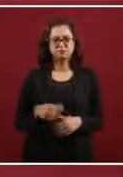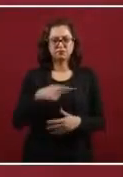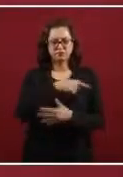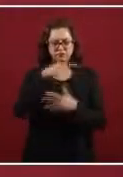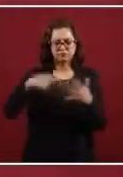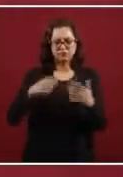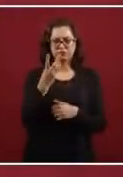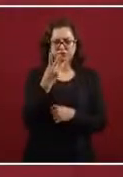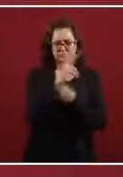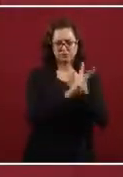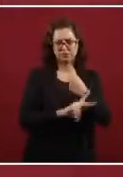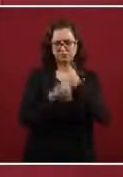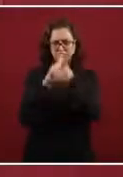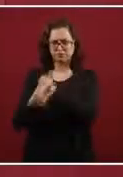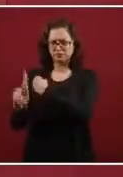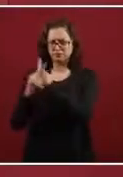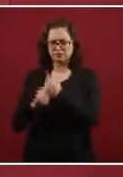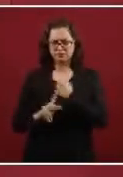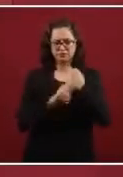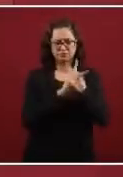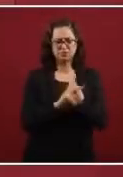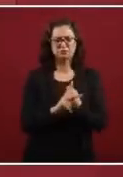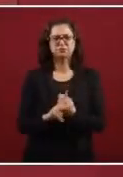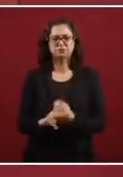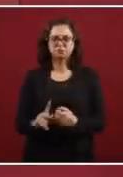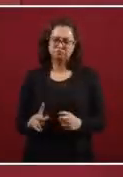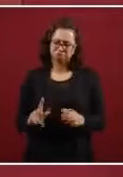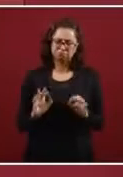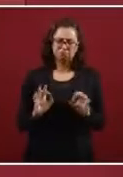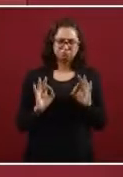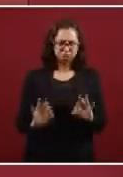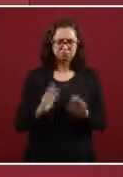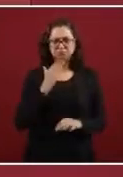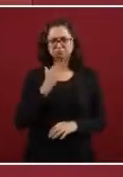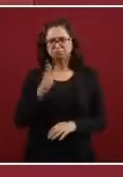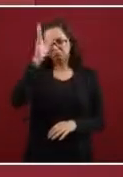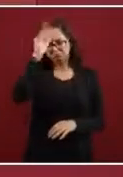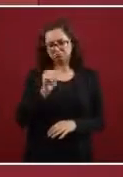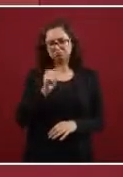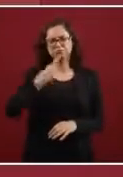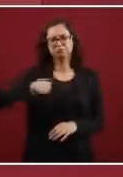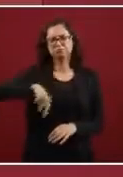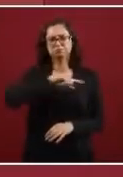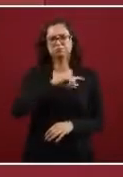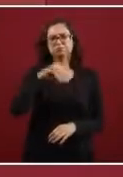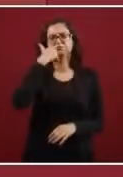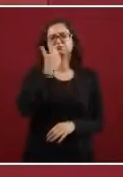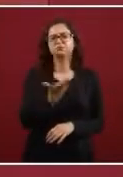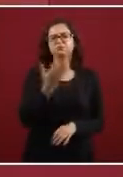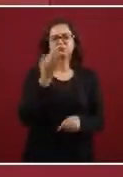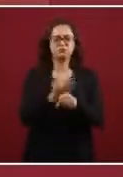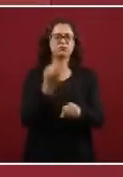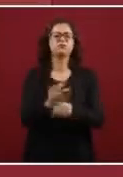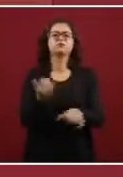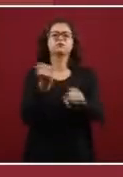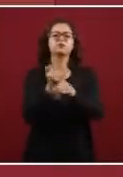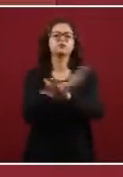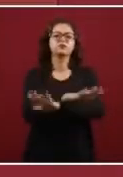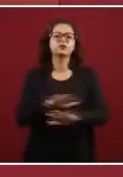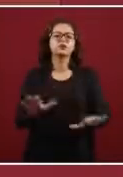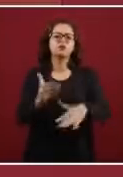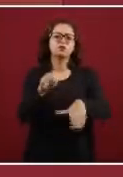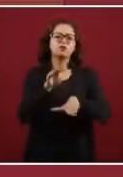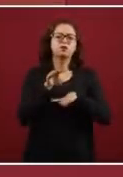eso queremos informar al pueblo de México sobre cómo